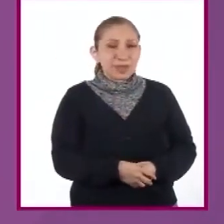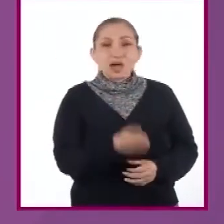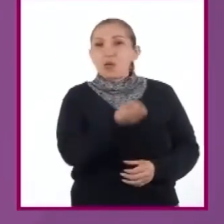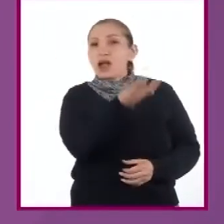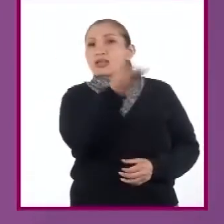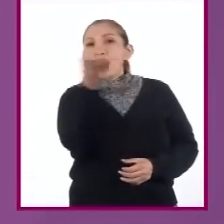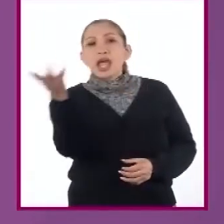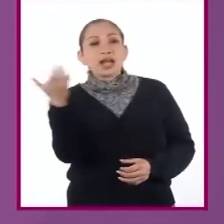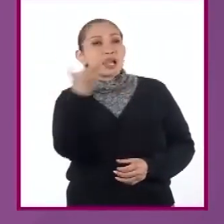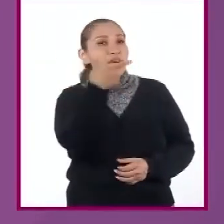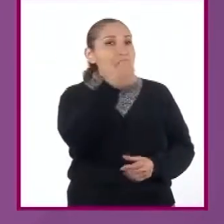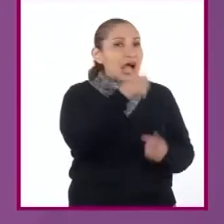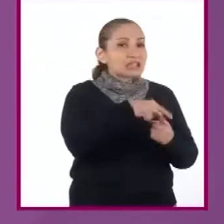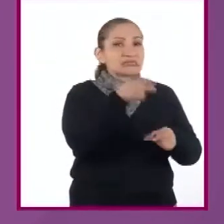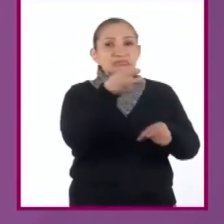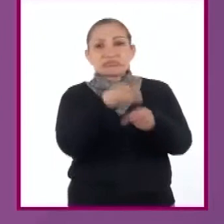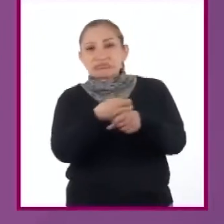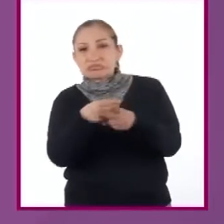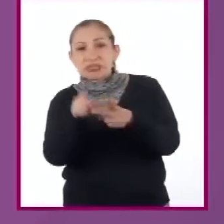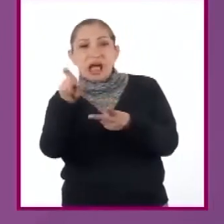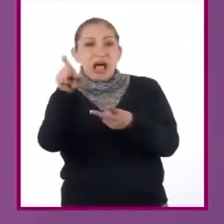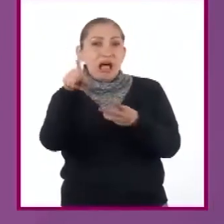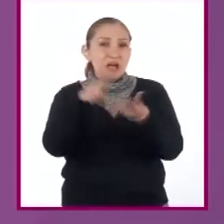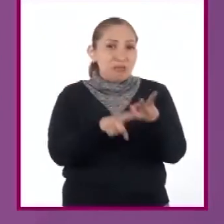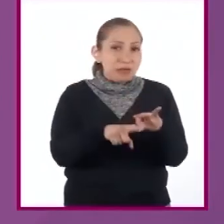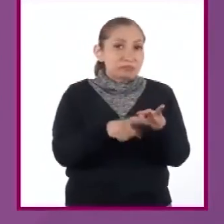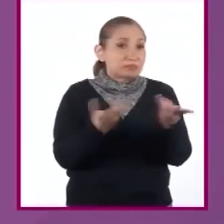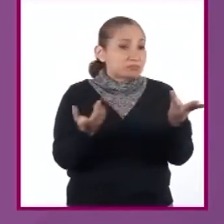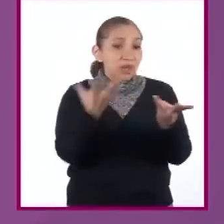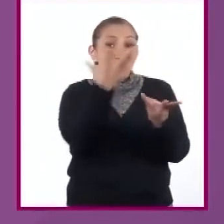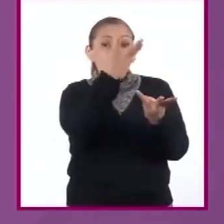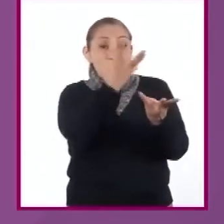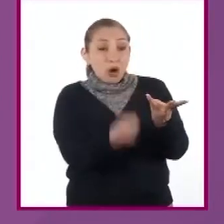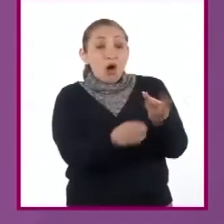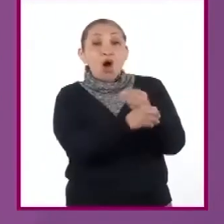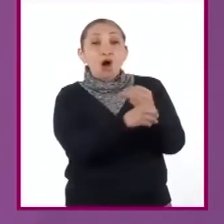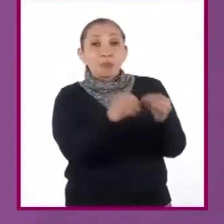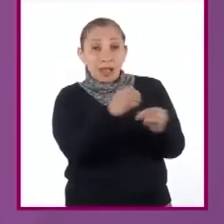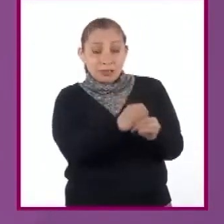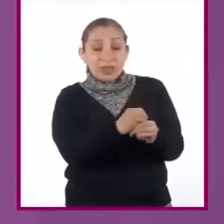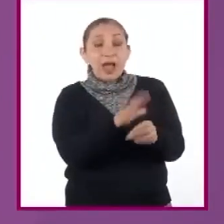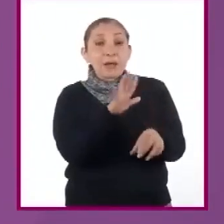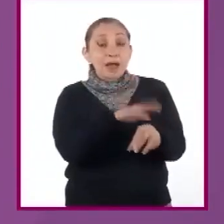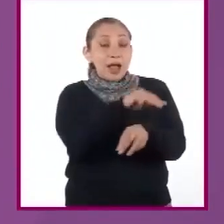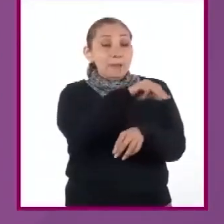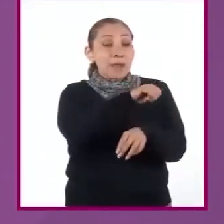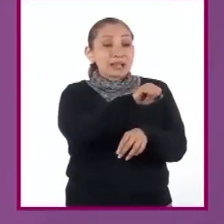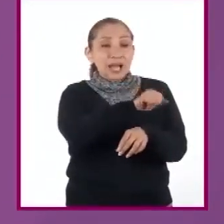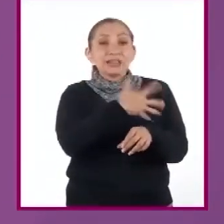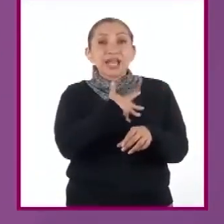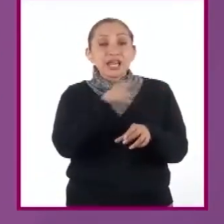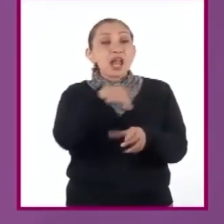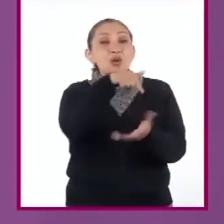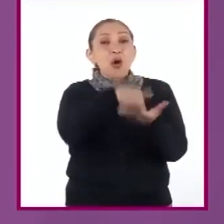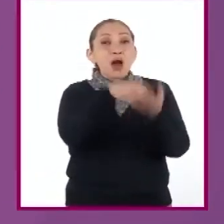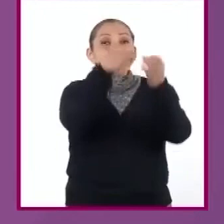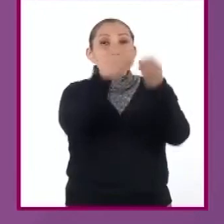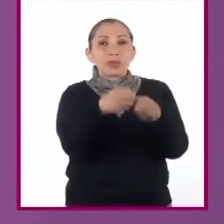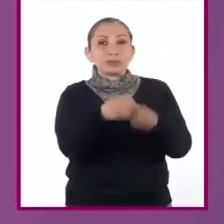cualquier estado, ya sea sólido, líquido o gaseoso, los objetos tienen masa y ocupan un volumen.